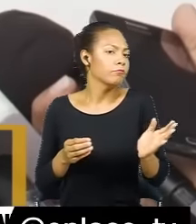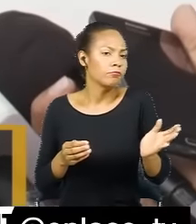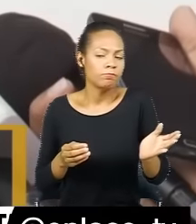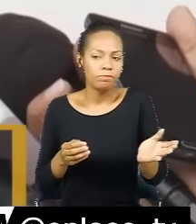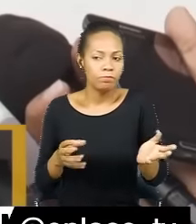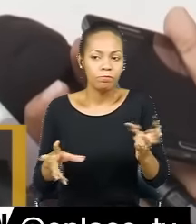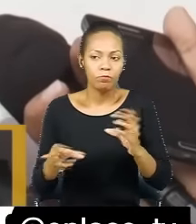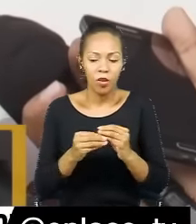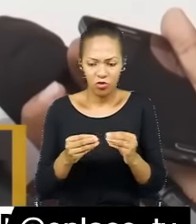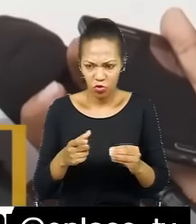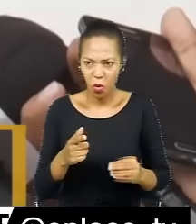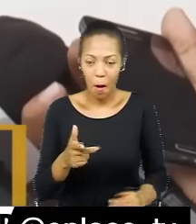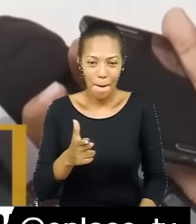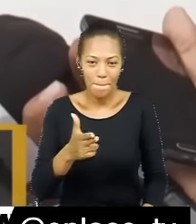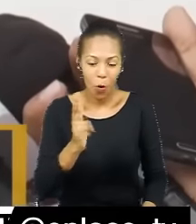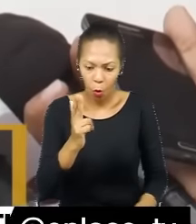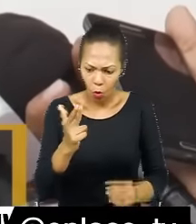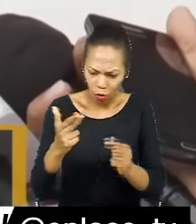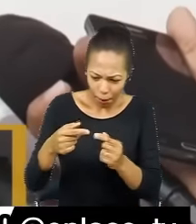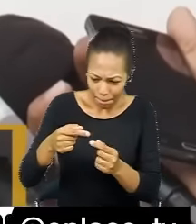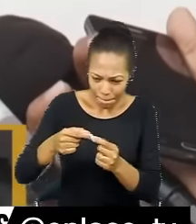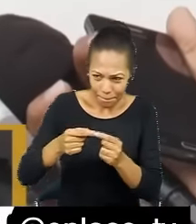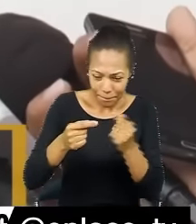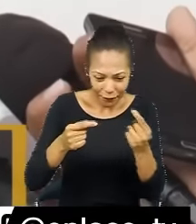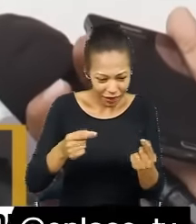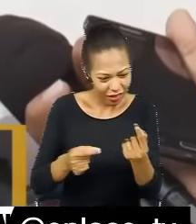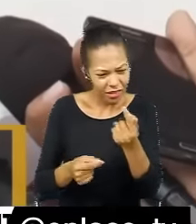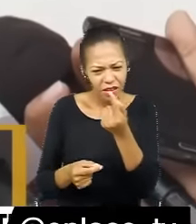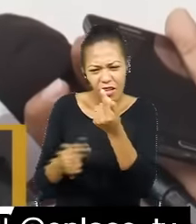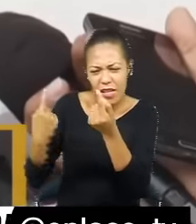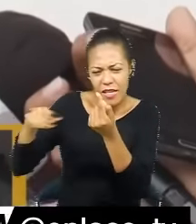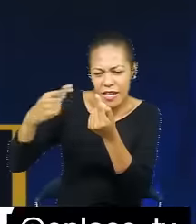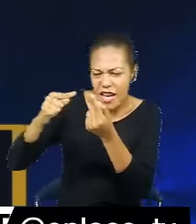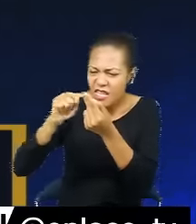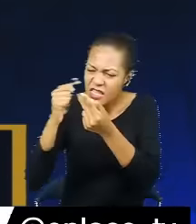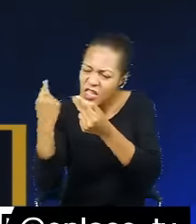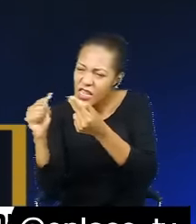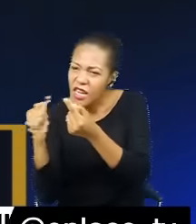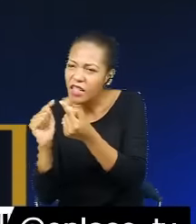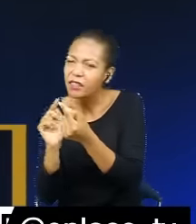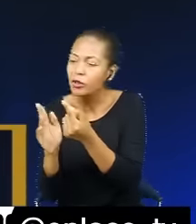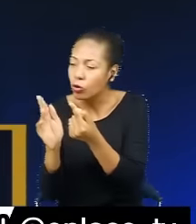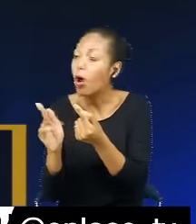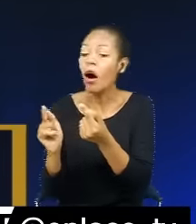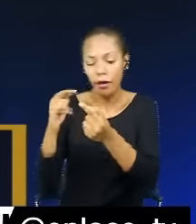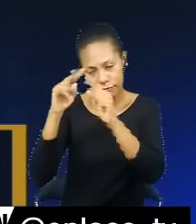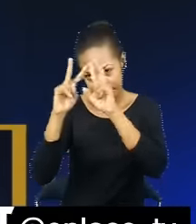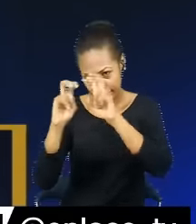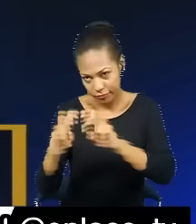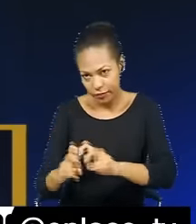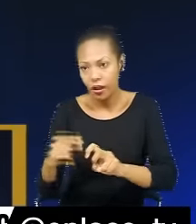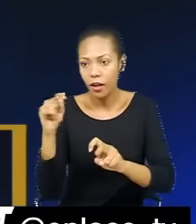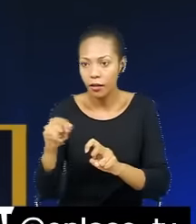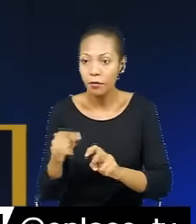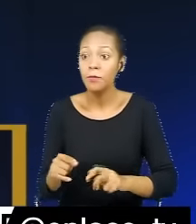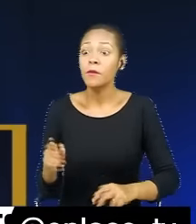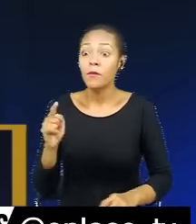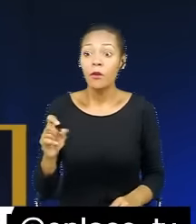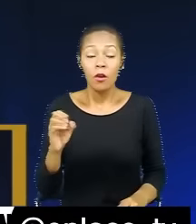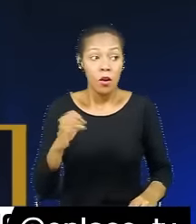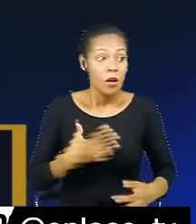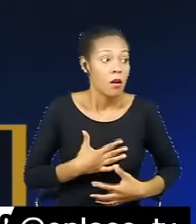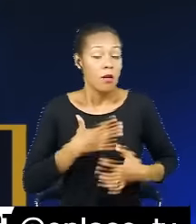de los cartuchos que impactaron el vehículo que se encontraba en ese lugar. El esquema de seguridad de Castro reaccionó al atentado con arma